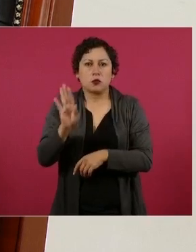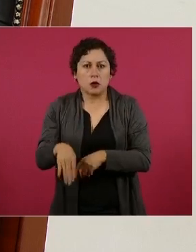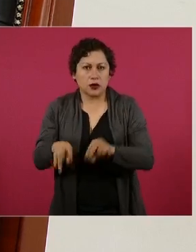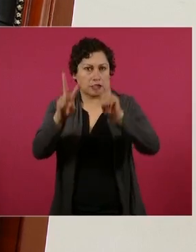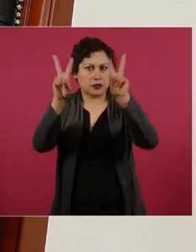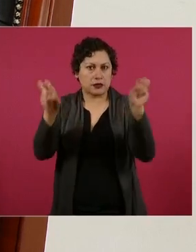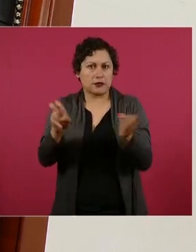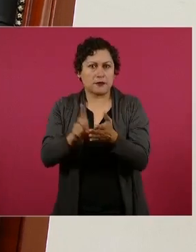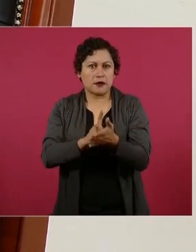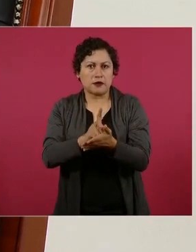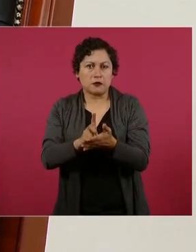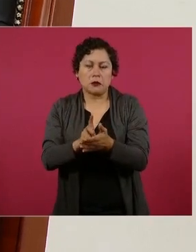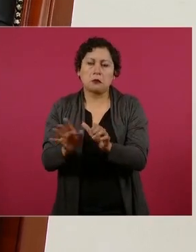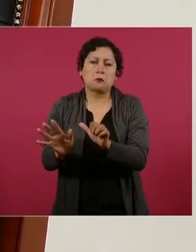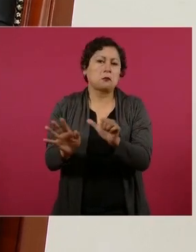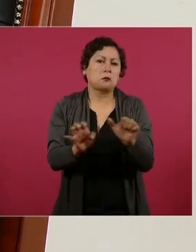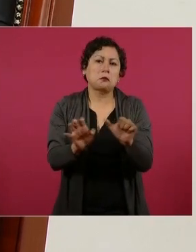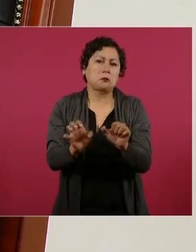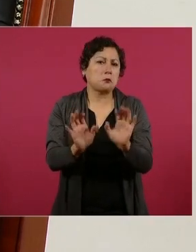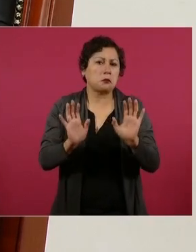Y ellos lamentablemente,